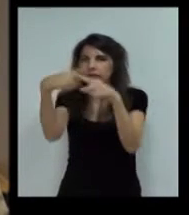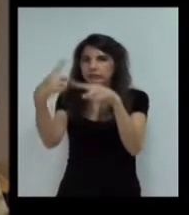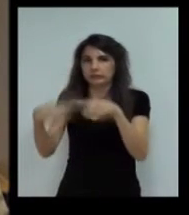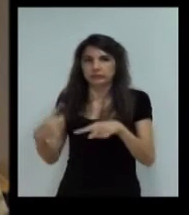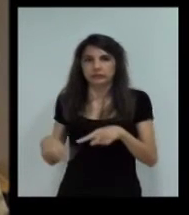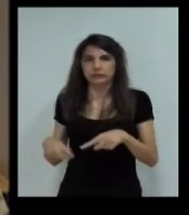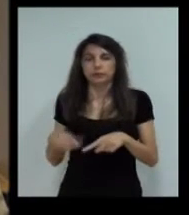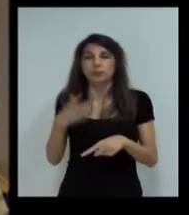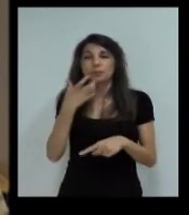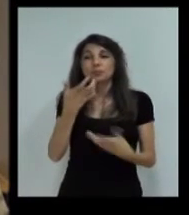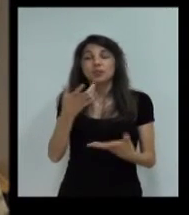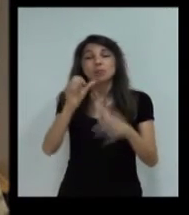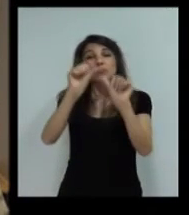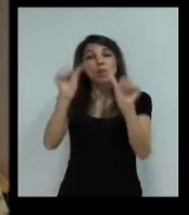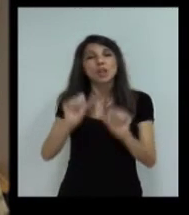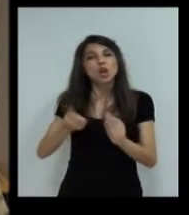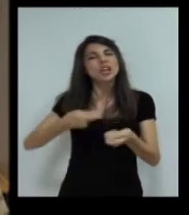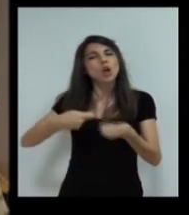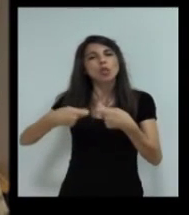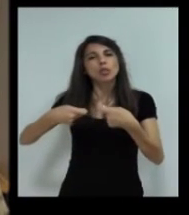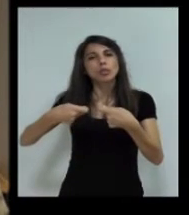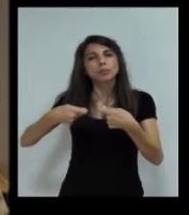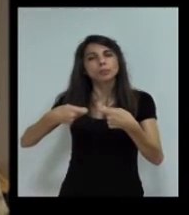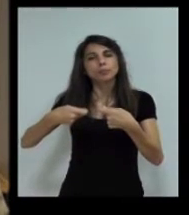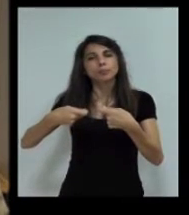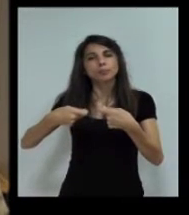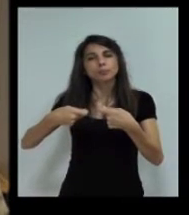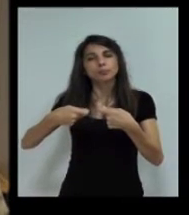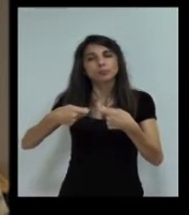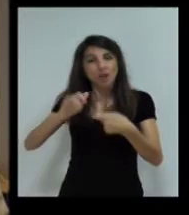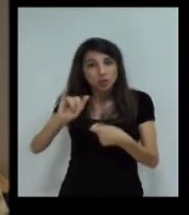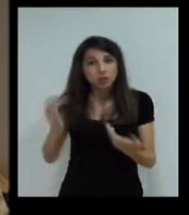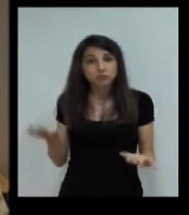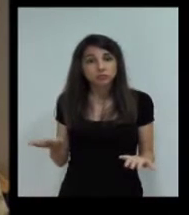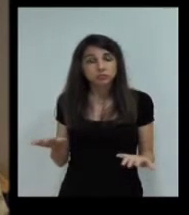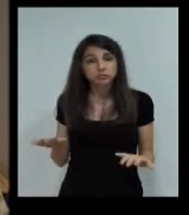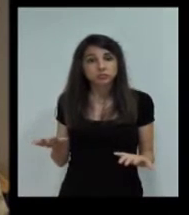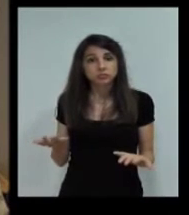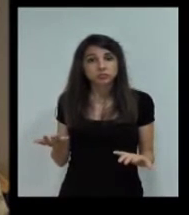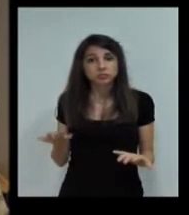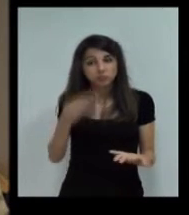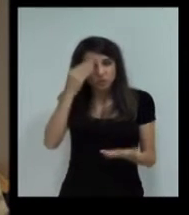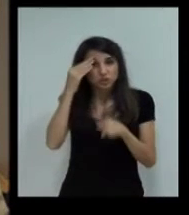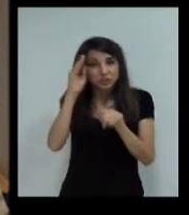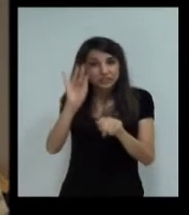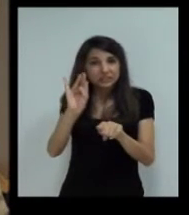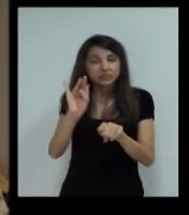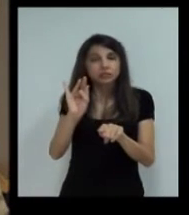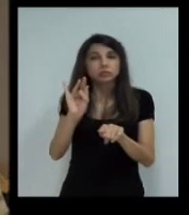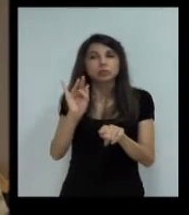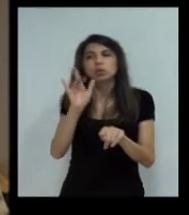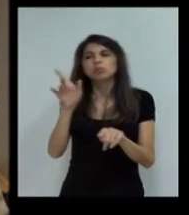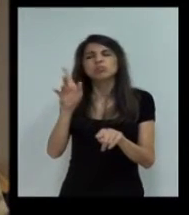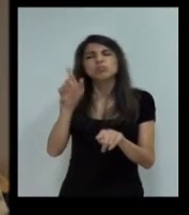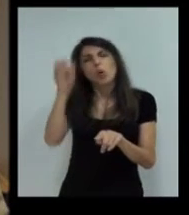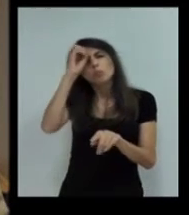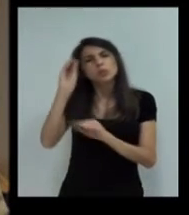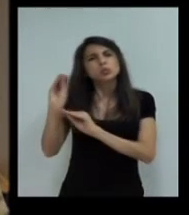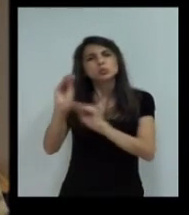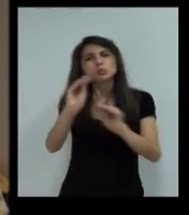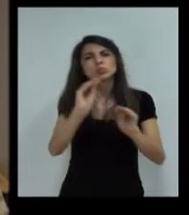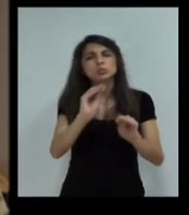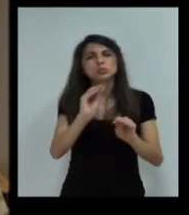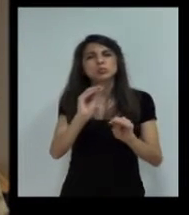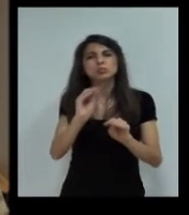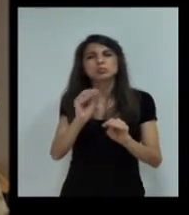En todo esto, el modelo de negocio existe. Yo creo que sí, ¿no? Pero ¿cómo lo veis? Sobre todo en este